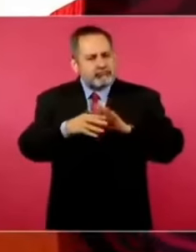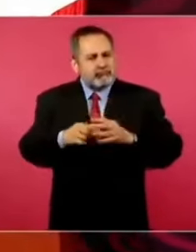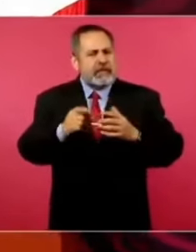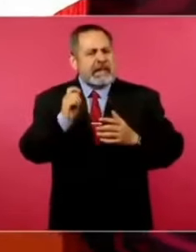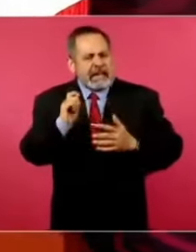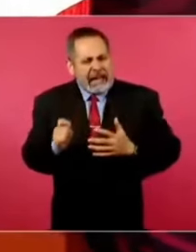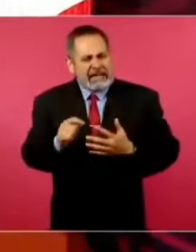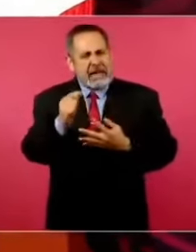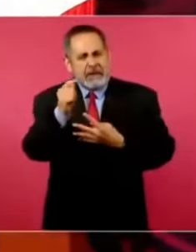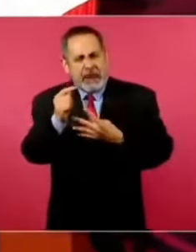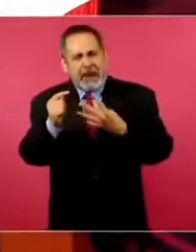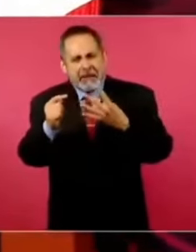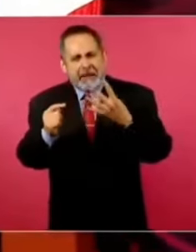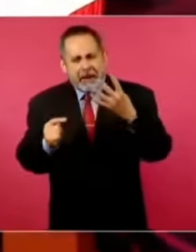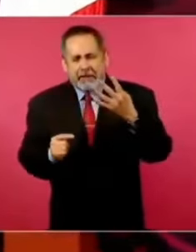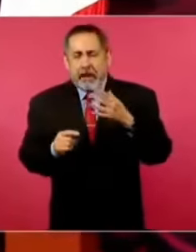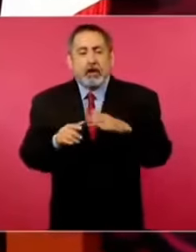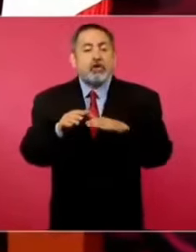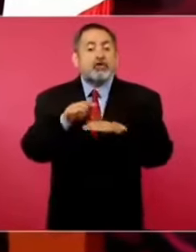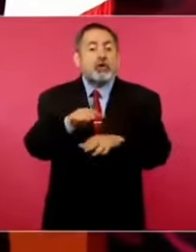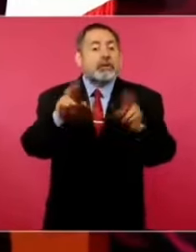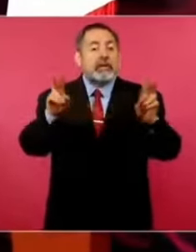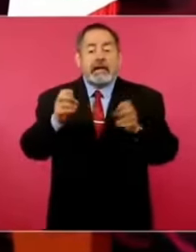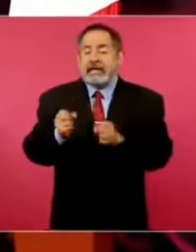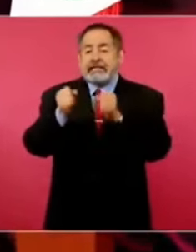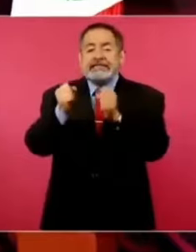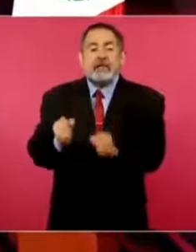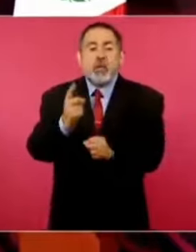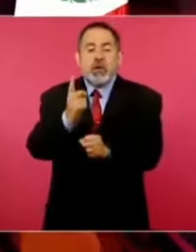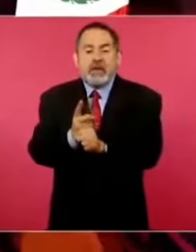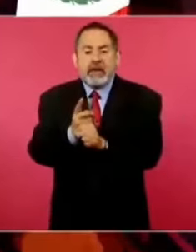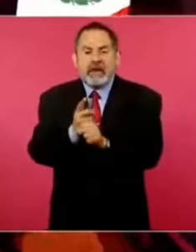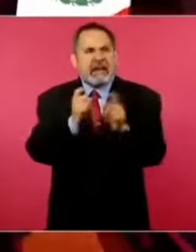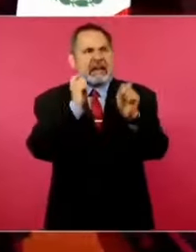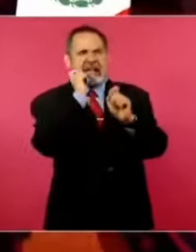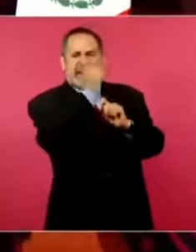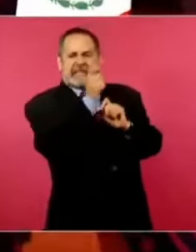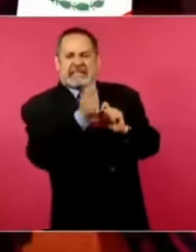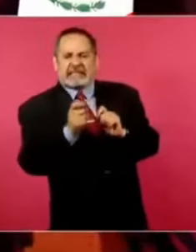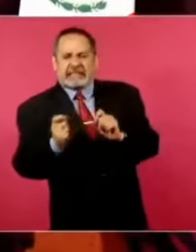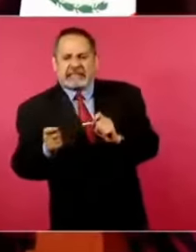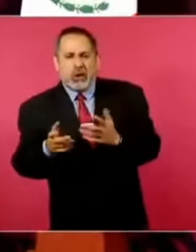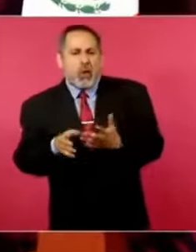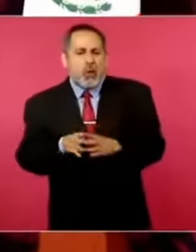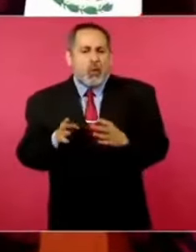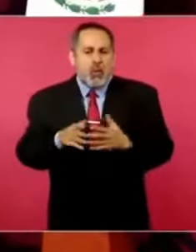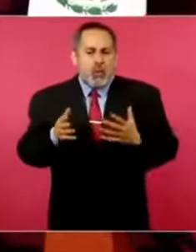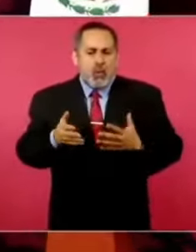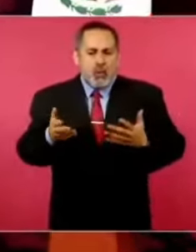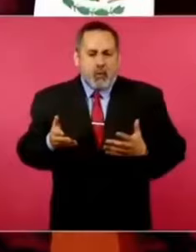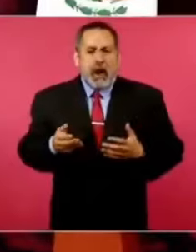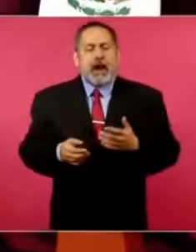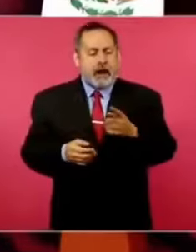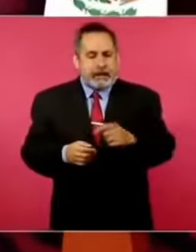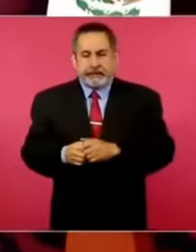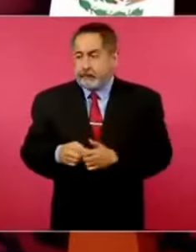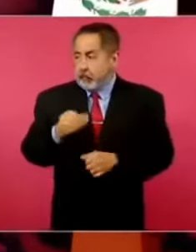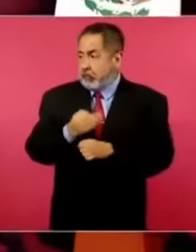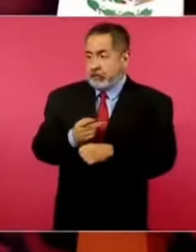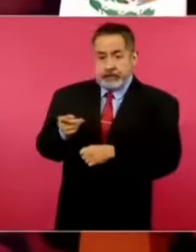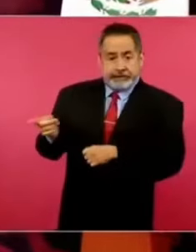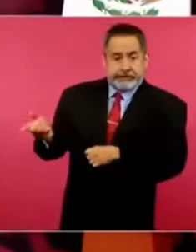sobre la cuestión de seguridad en el país de modo que el gabinete